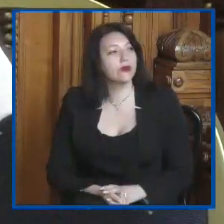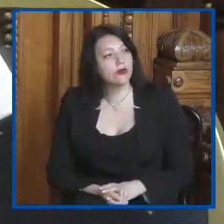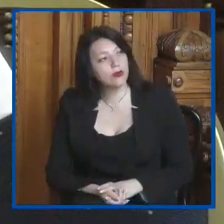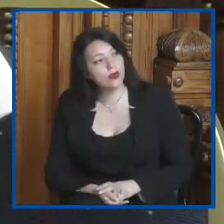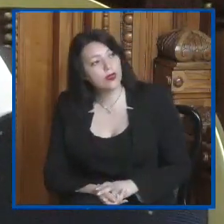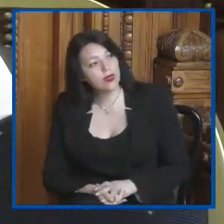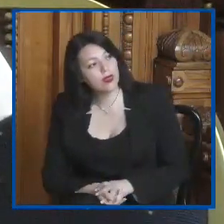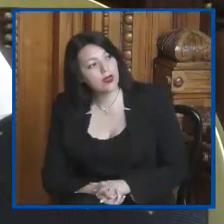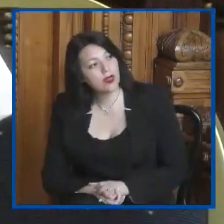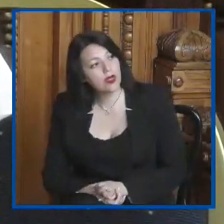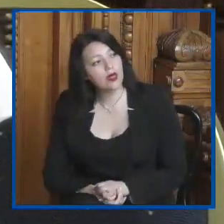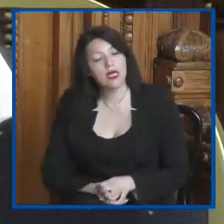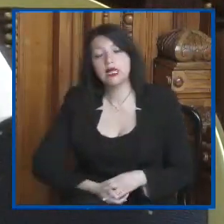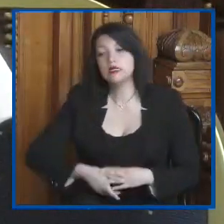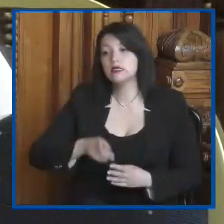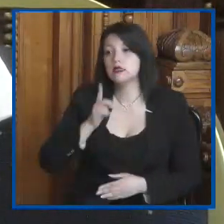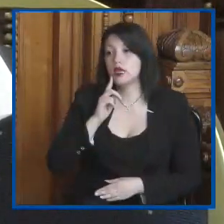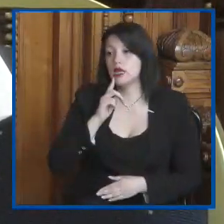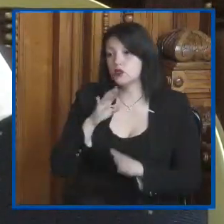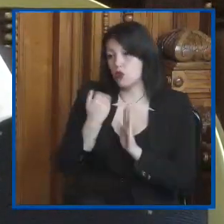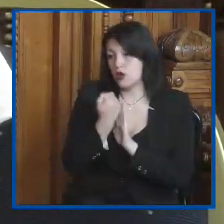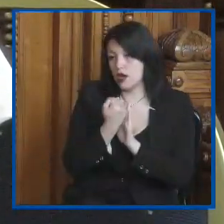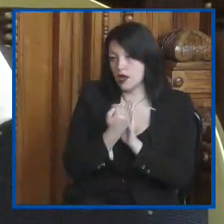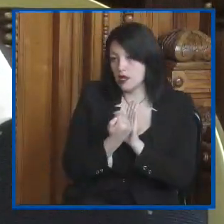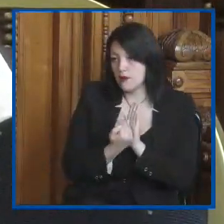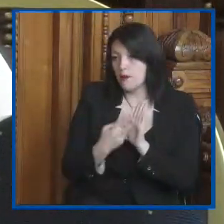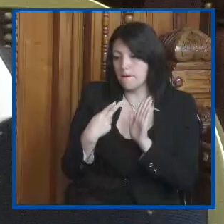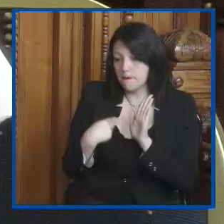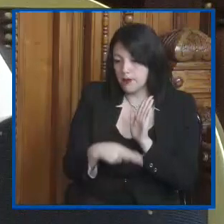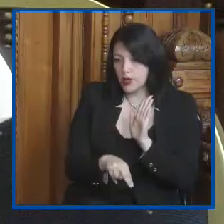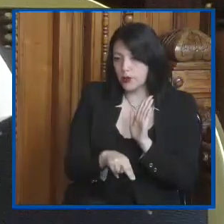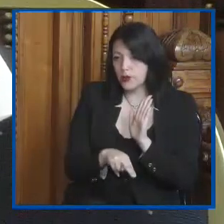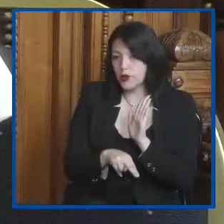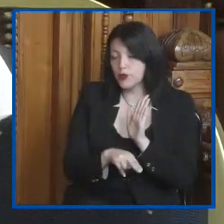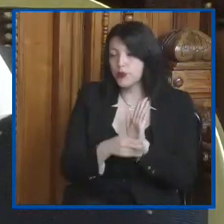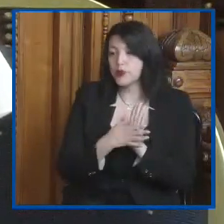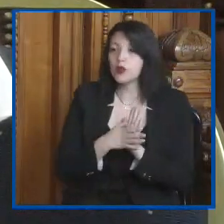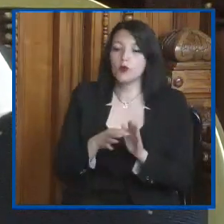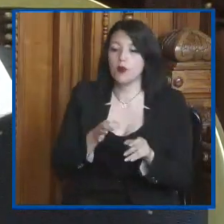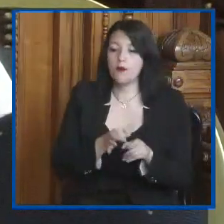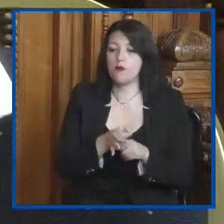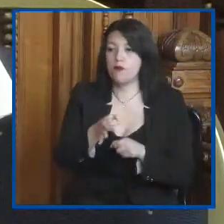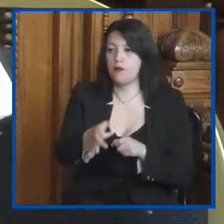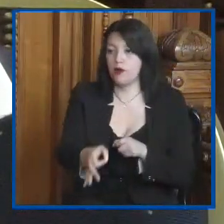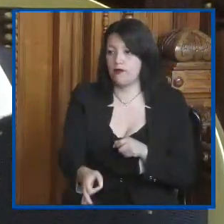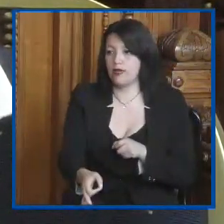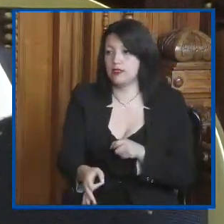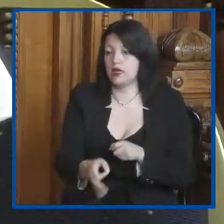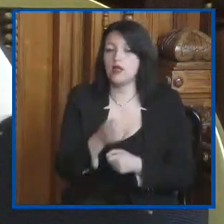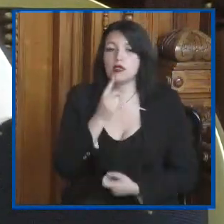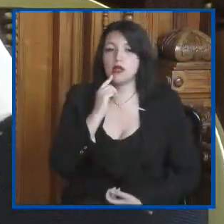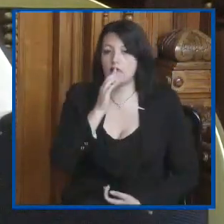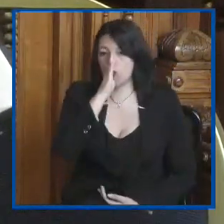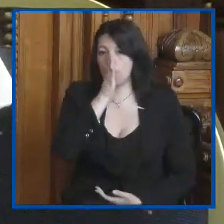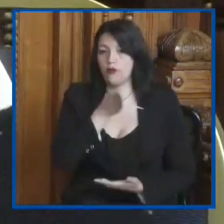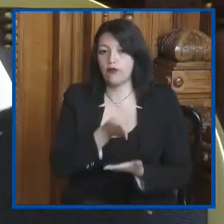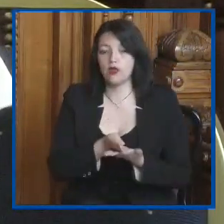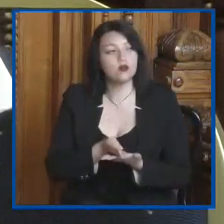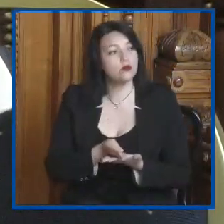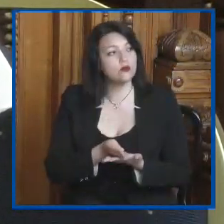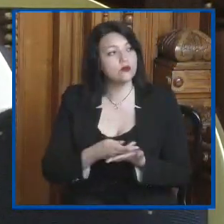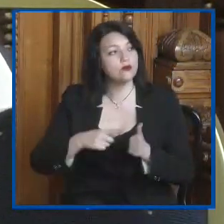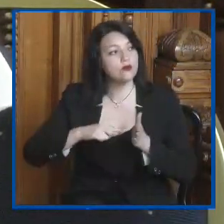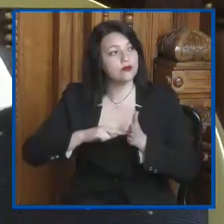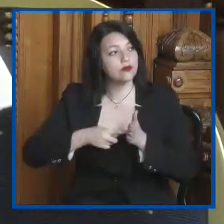Aires sí está aprobado, como tiene su régimen propio de legislatura también, como una provincia, tiene aprobado el juicio por jurado. En la ciudad de Buenos